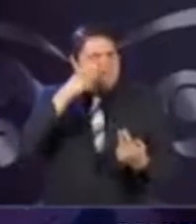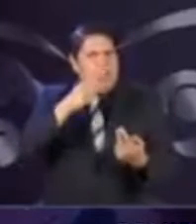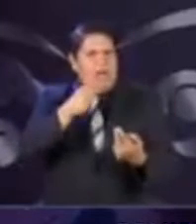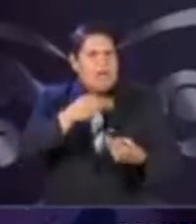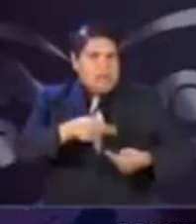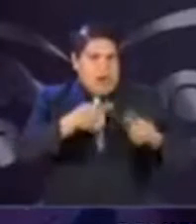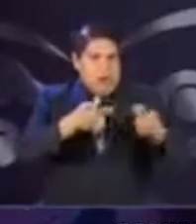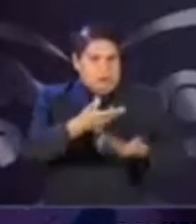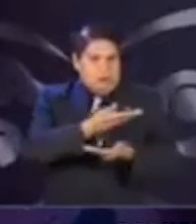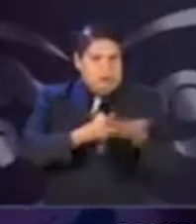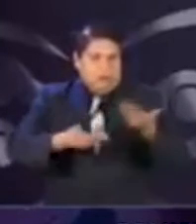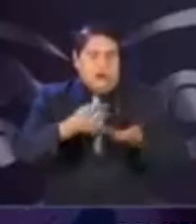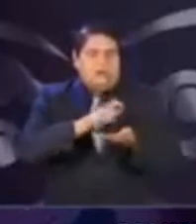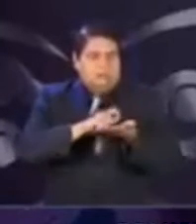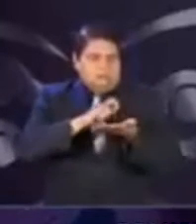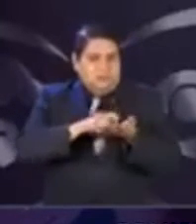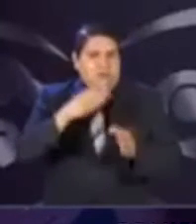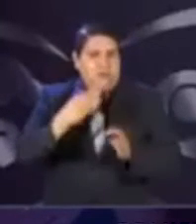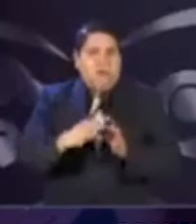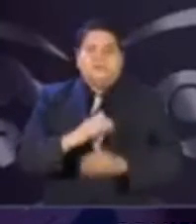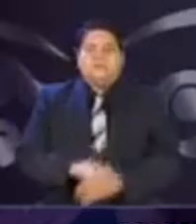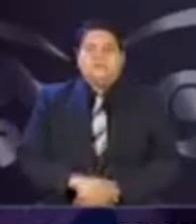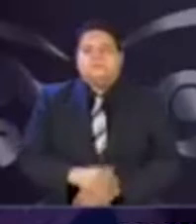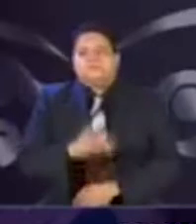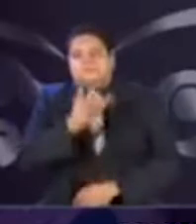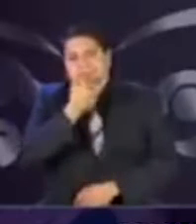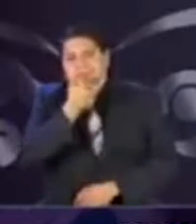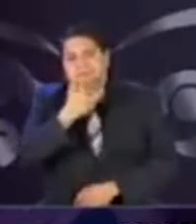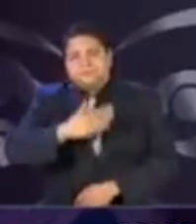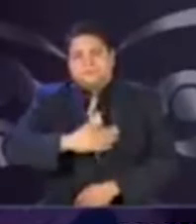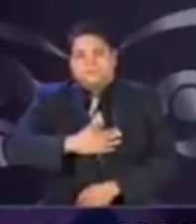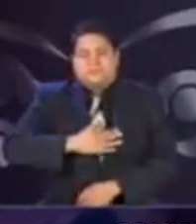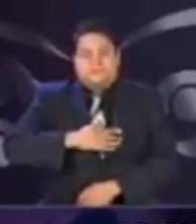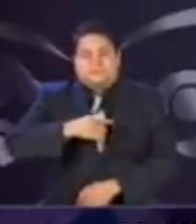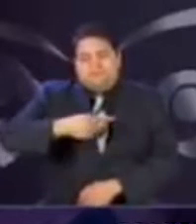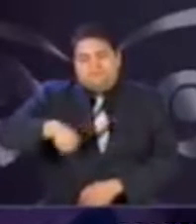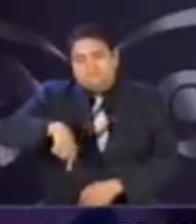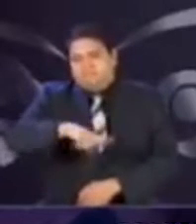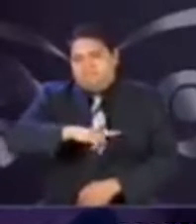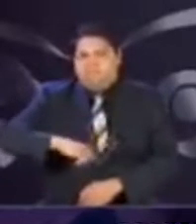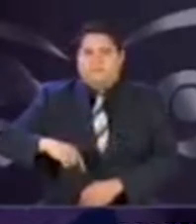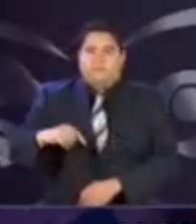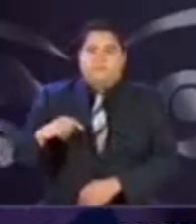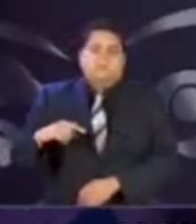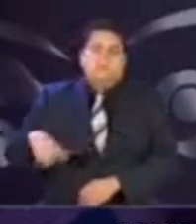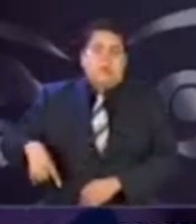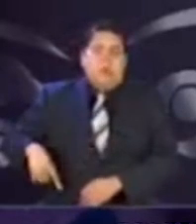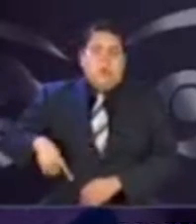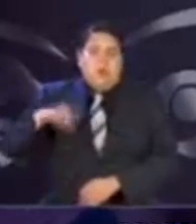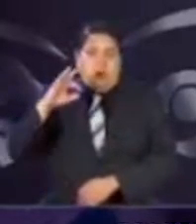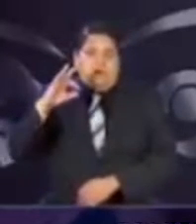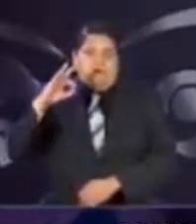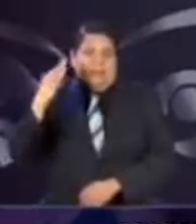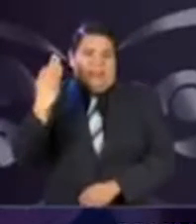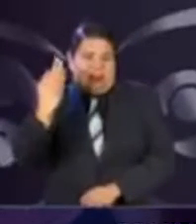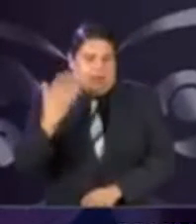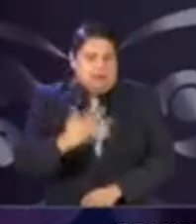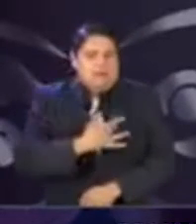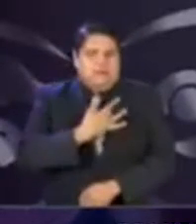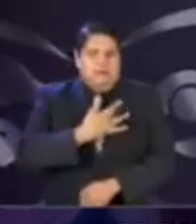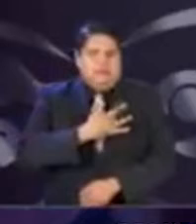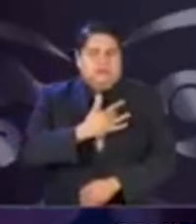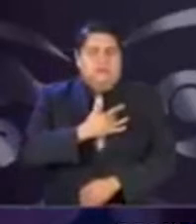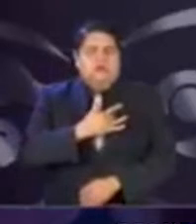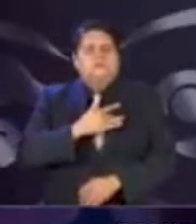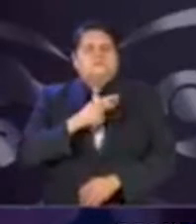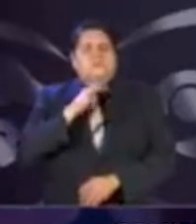Lamentablemente, esta administración federal que se jacta discursivamente de luchar contra la corrupción, pero que en realidad